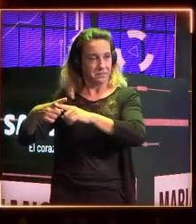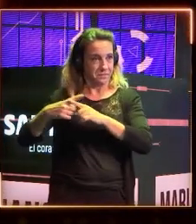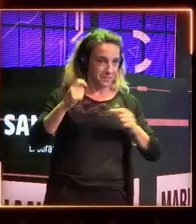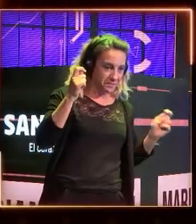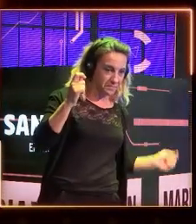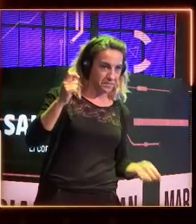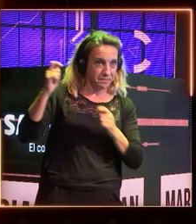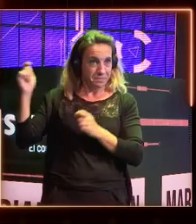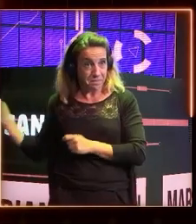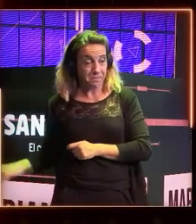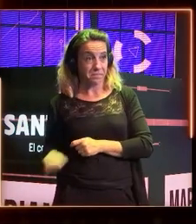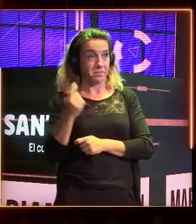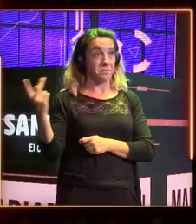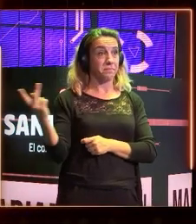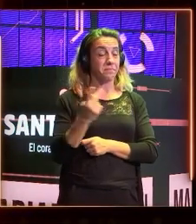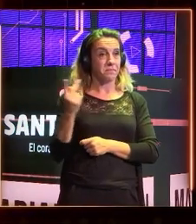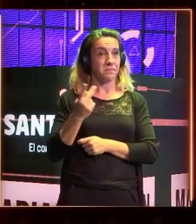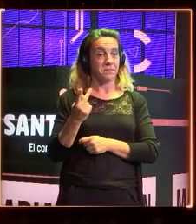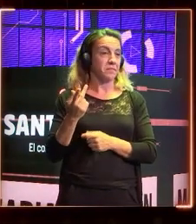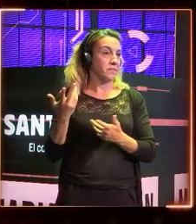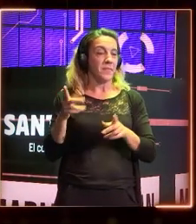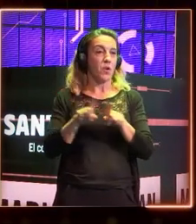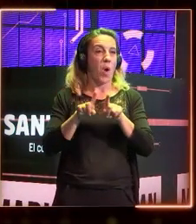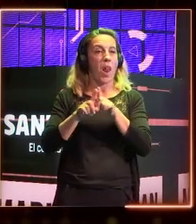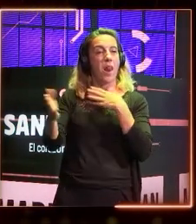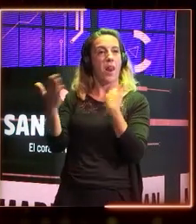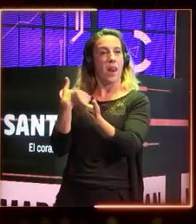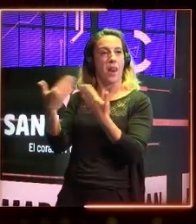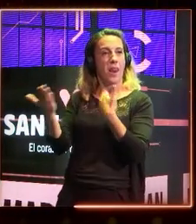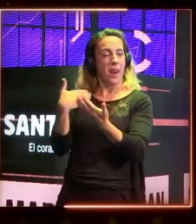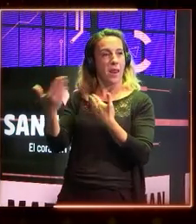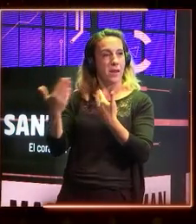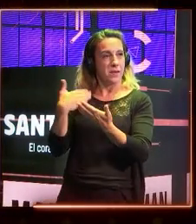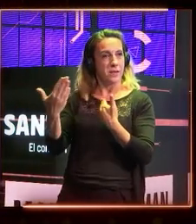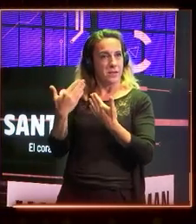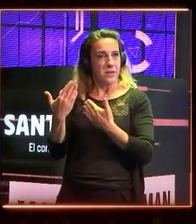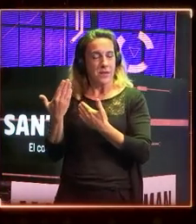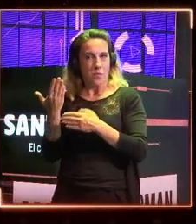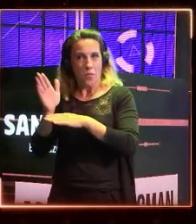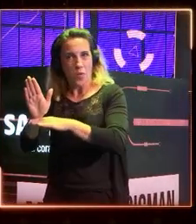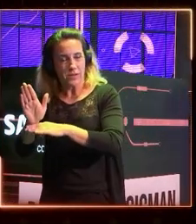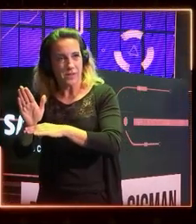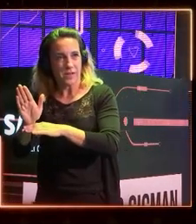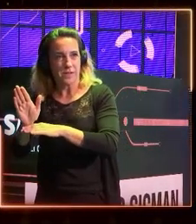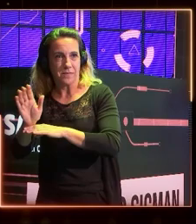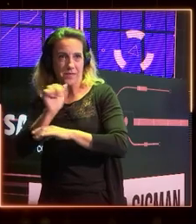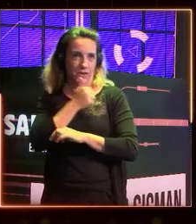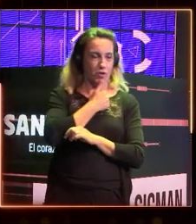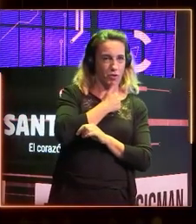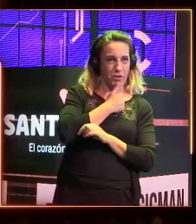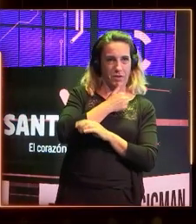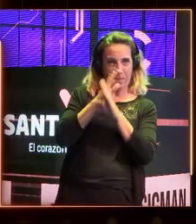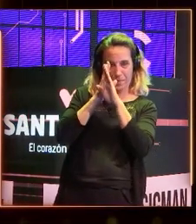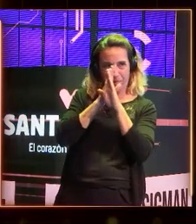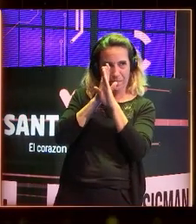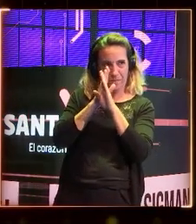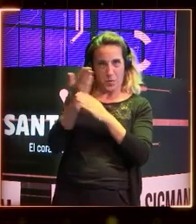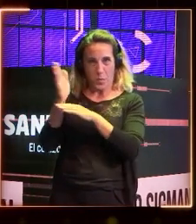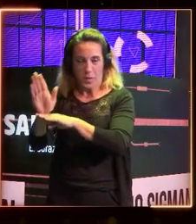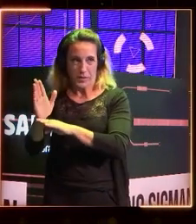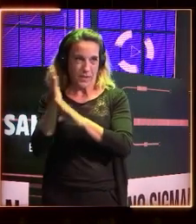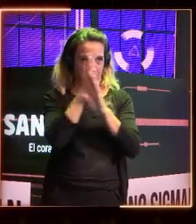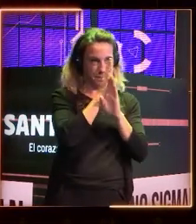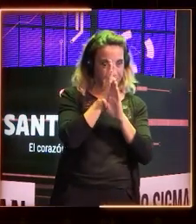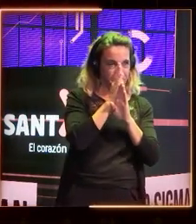negociaciones en la vida es una suerte de conversación en la cual se muestr en cosas y se esconden cosas se muestran cartas y se esconden cartas